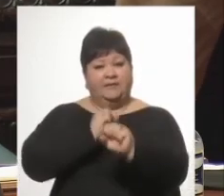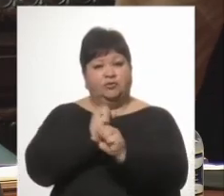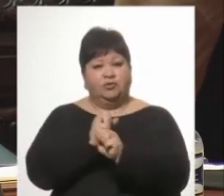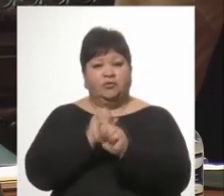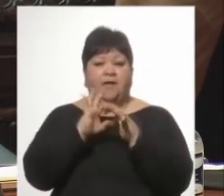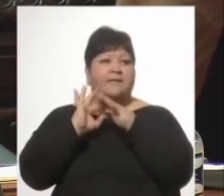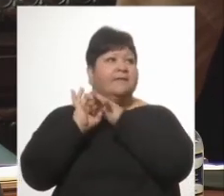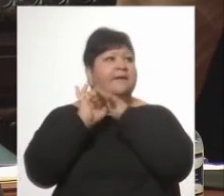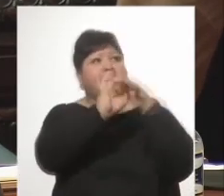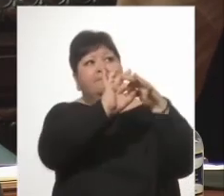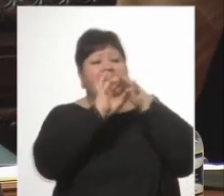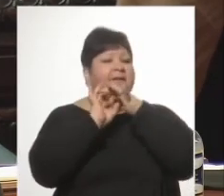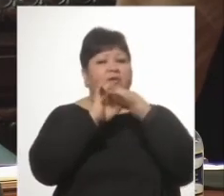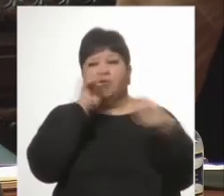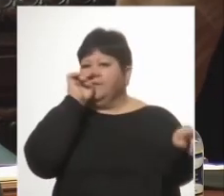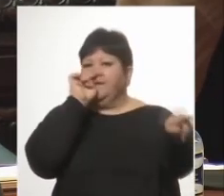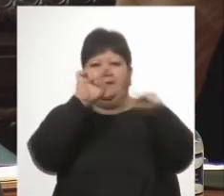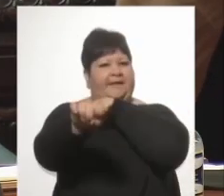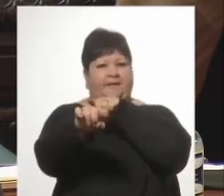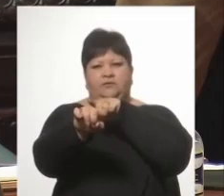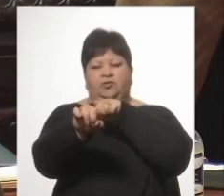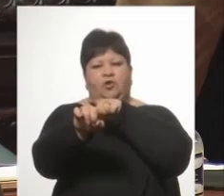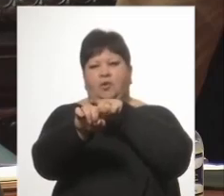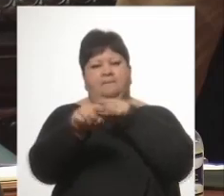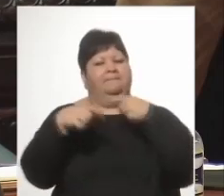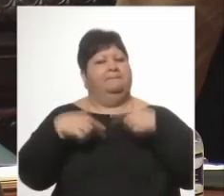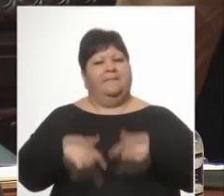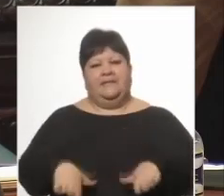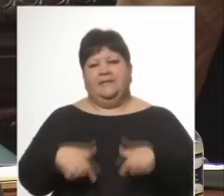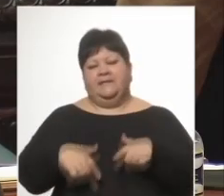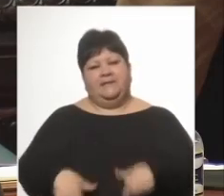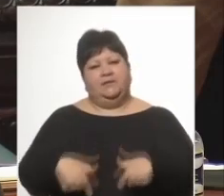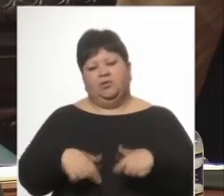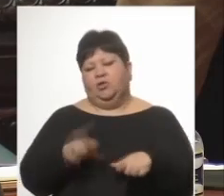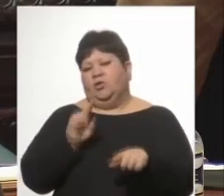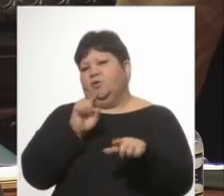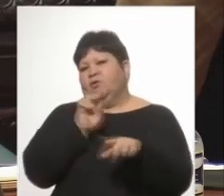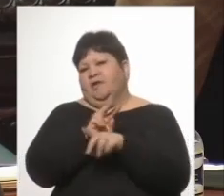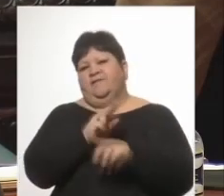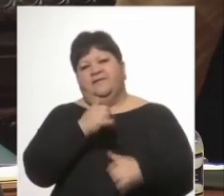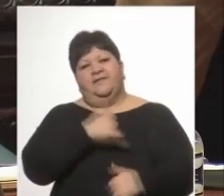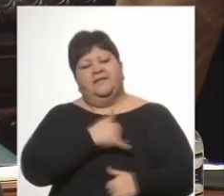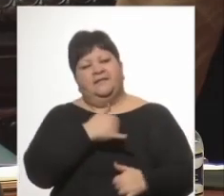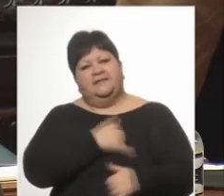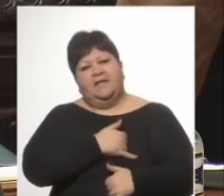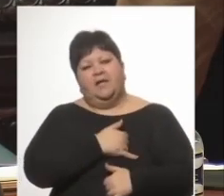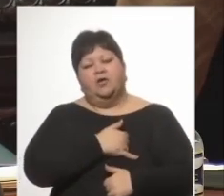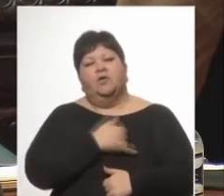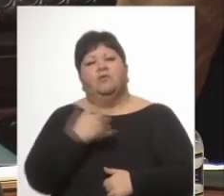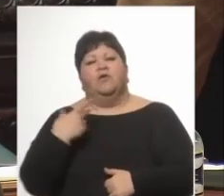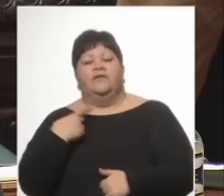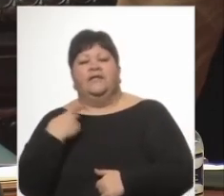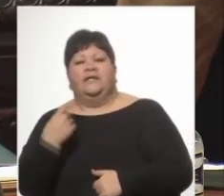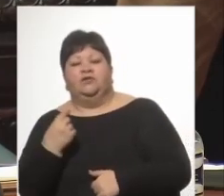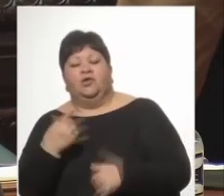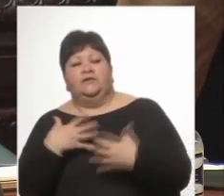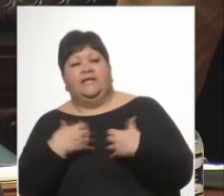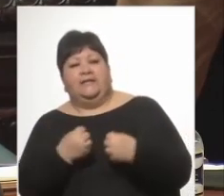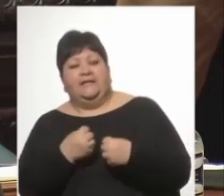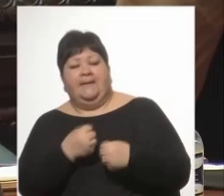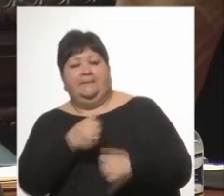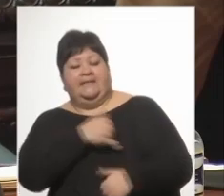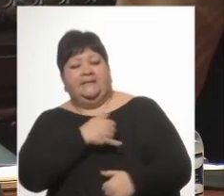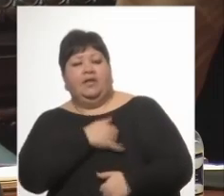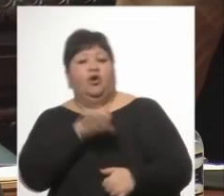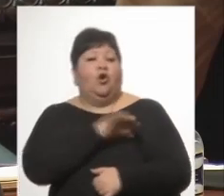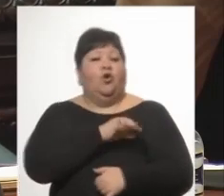dependí siempre directamente del ministro de Defensa Nacional, ya sea como director de Sanidad Militar o comandante jefe del Ejército. En